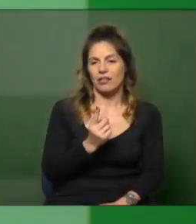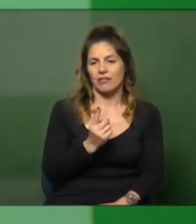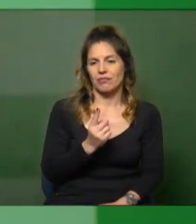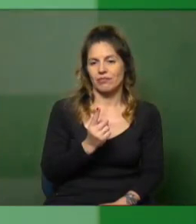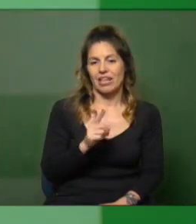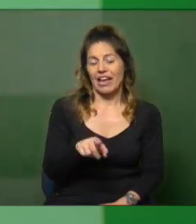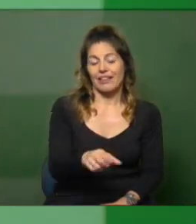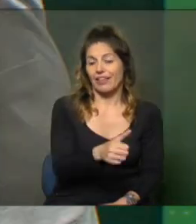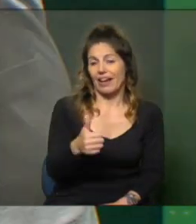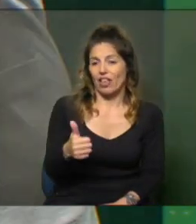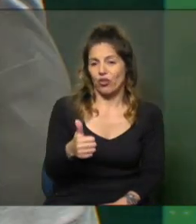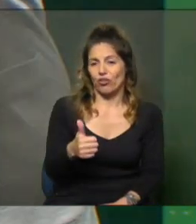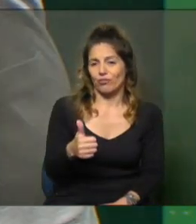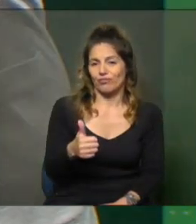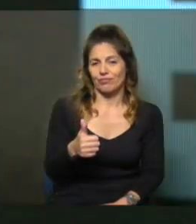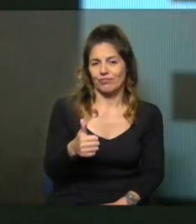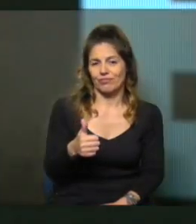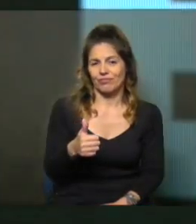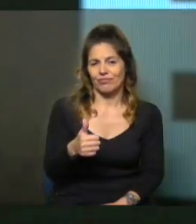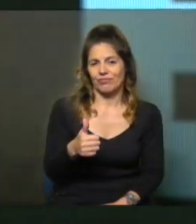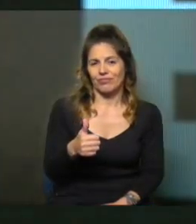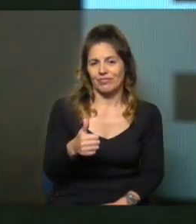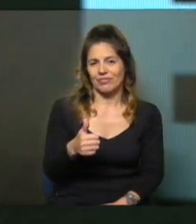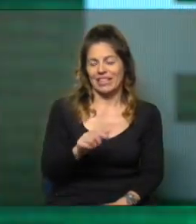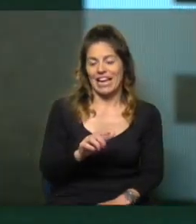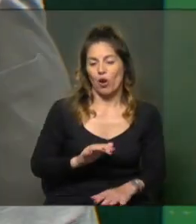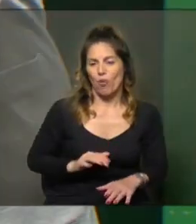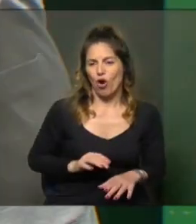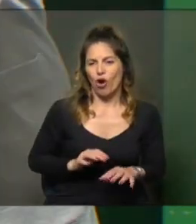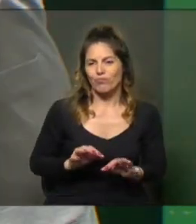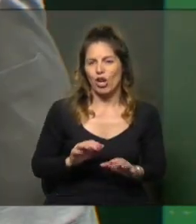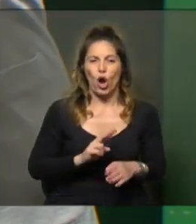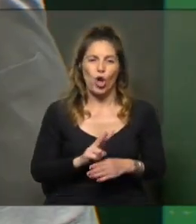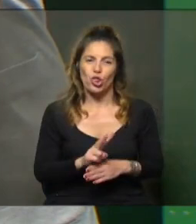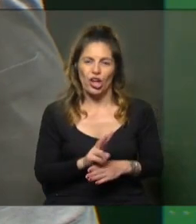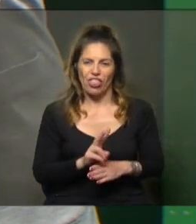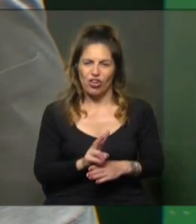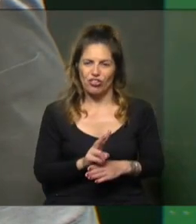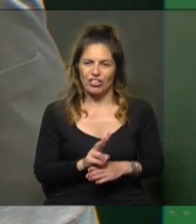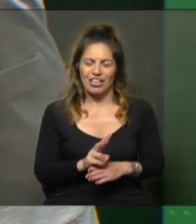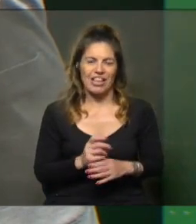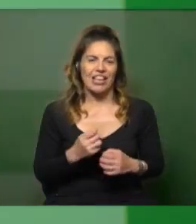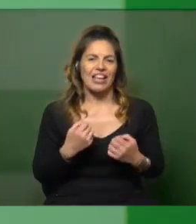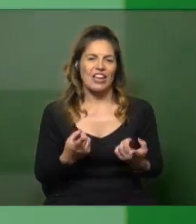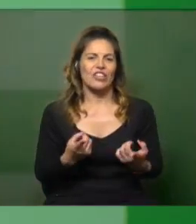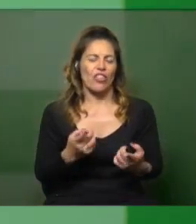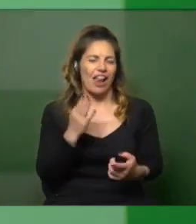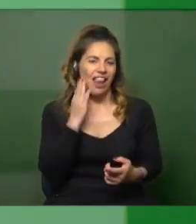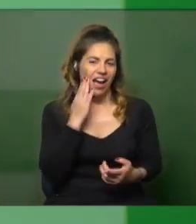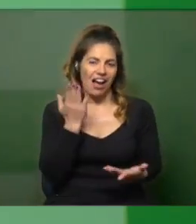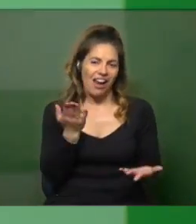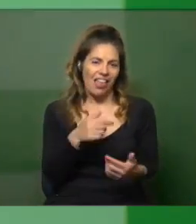gran ganador no este va ser el digitador es el armador es el que el que vino a poner la cara de algo